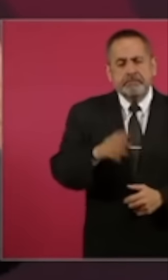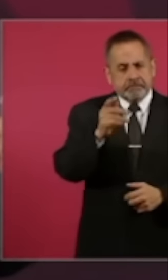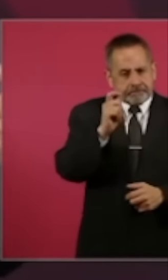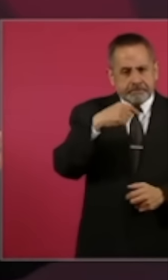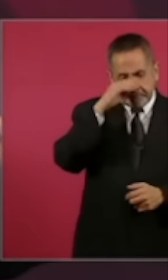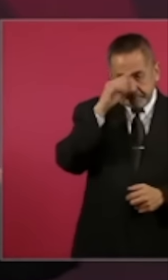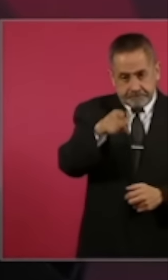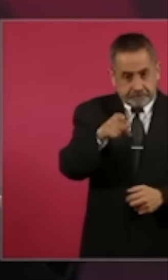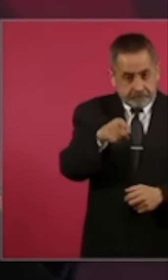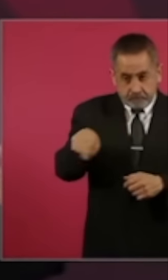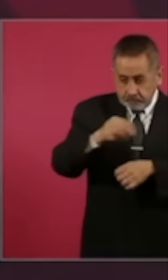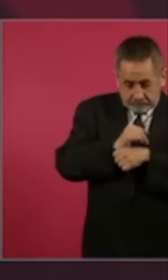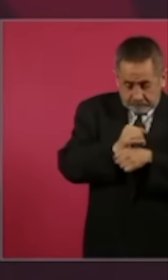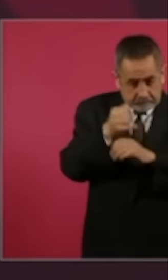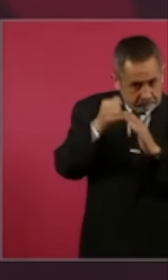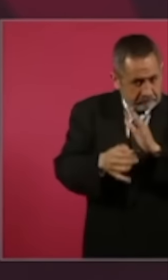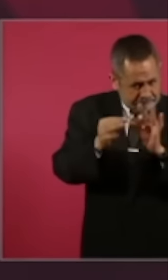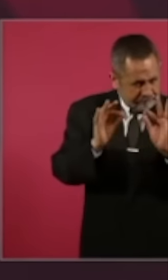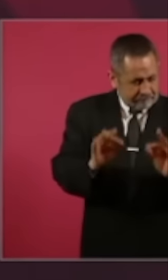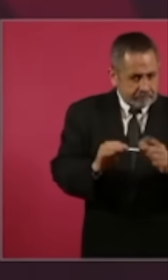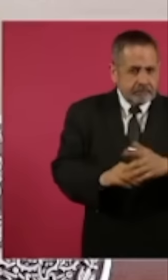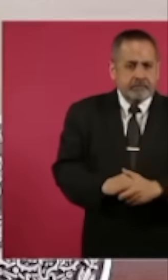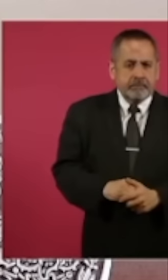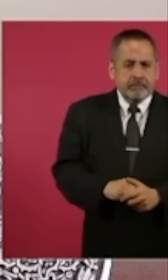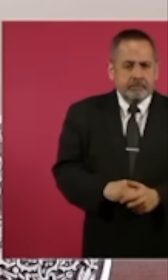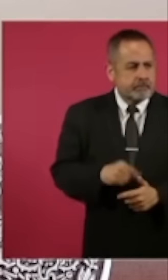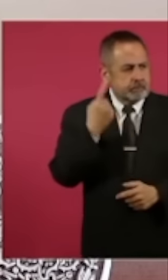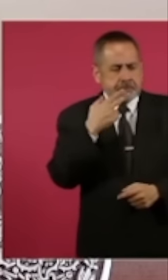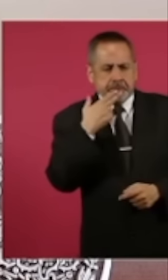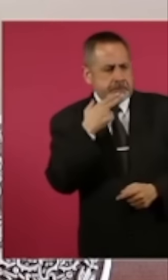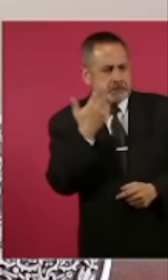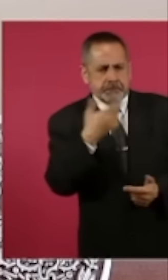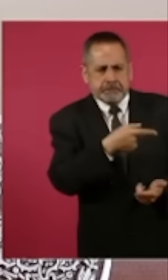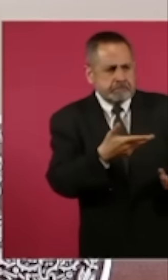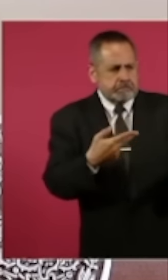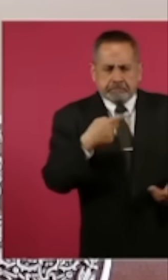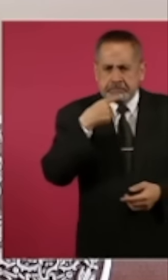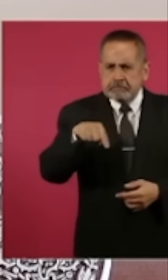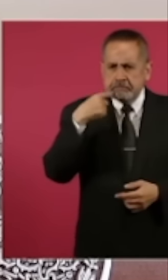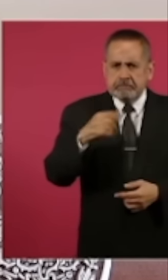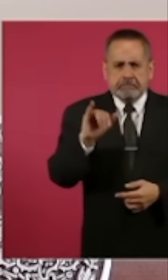hagan la investigación. Entonces, ¿para qué sirve?